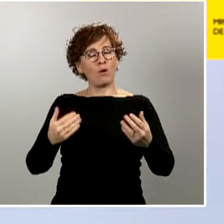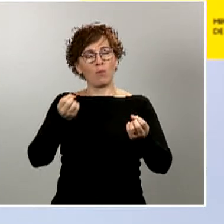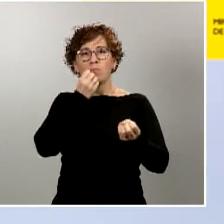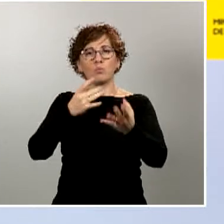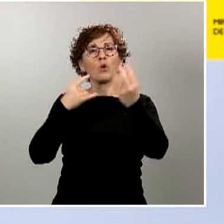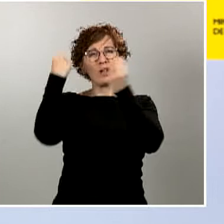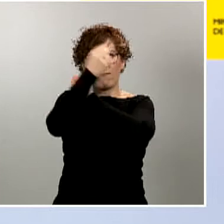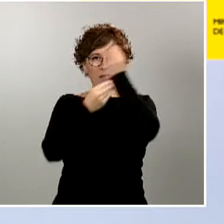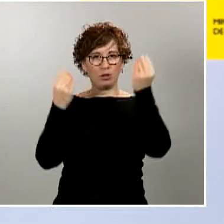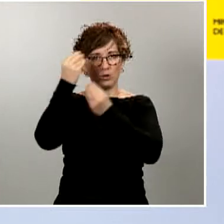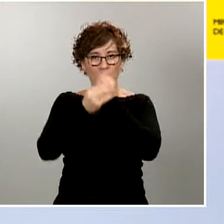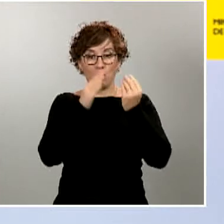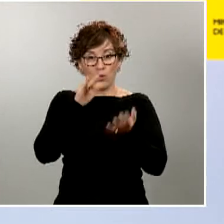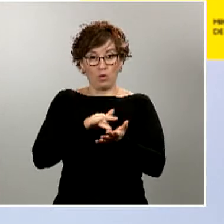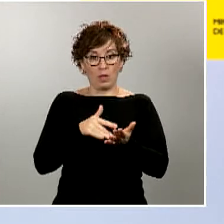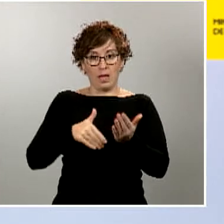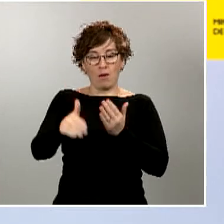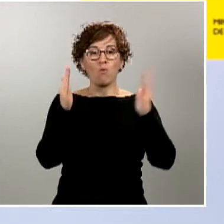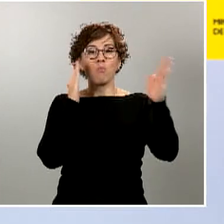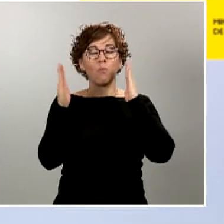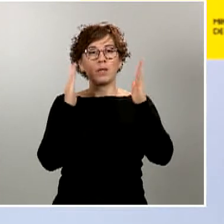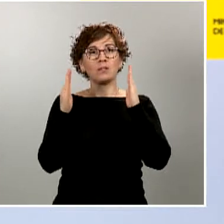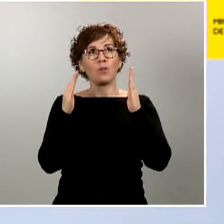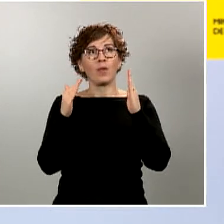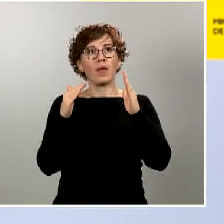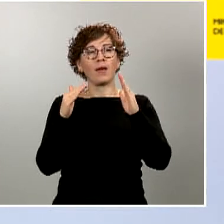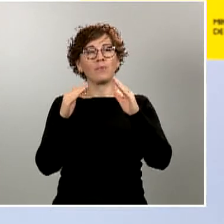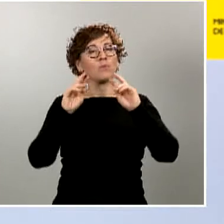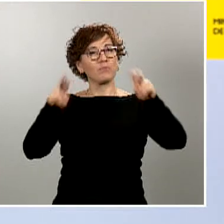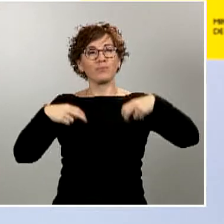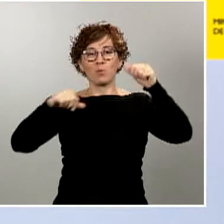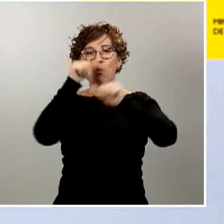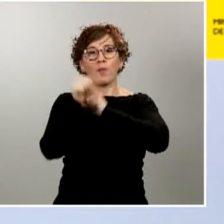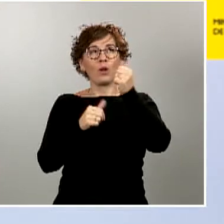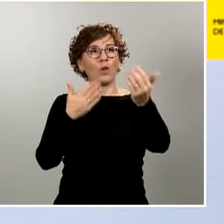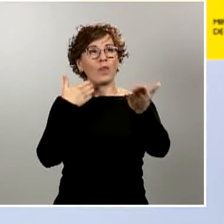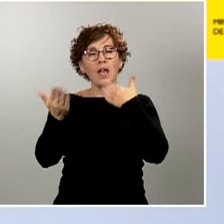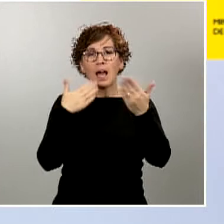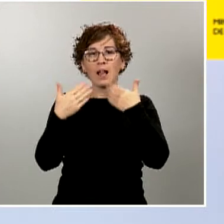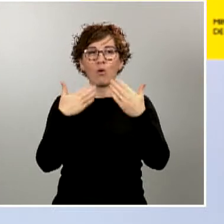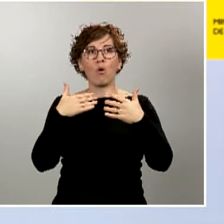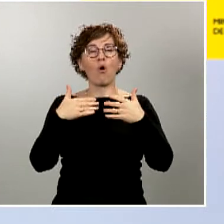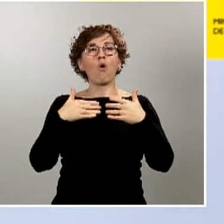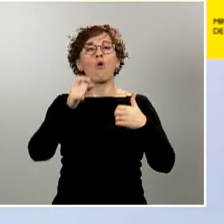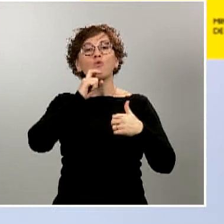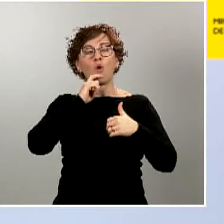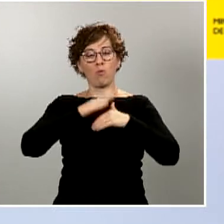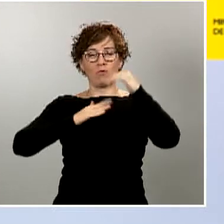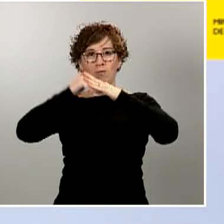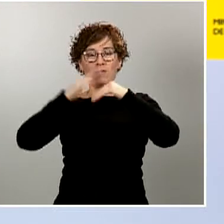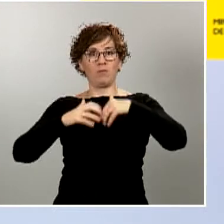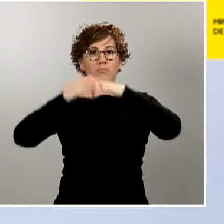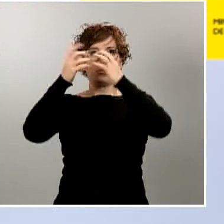proceso de diálogo o hacia la concertación sobre la reconstrucción del país una vez